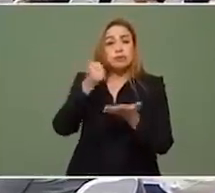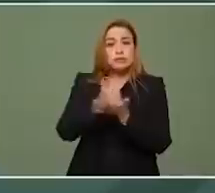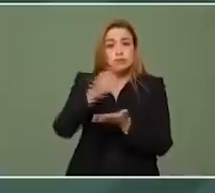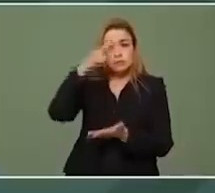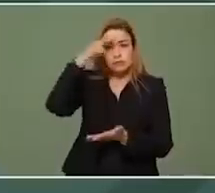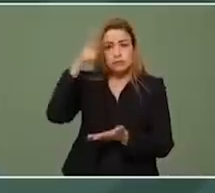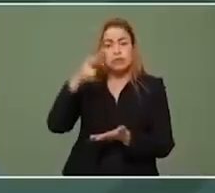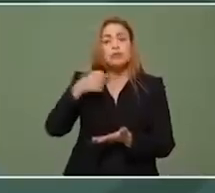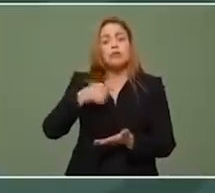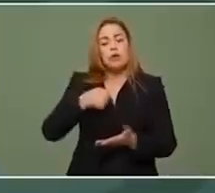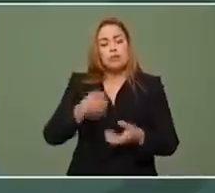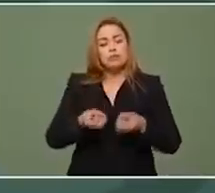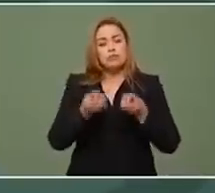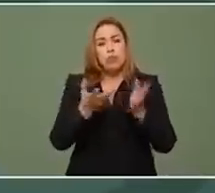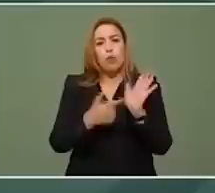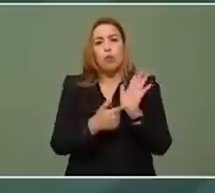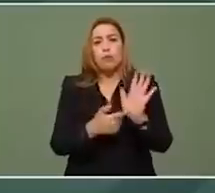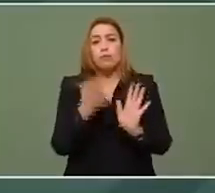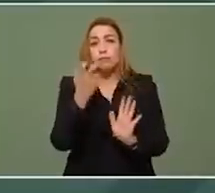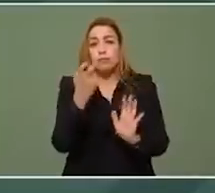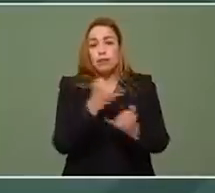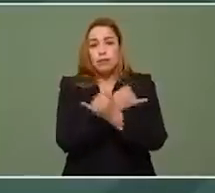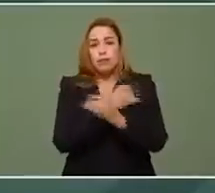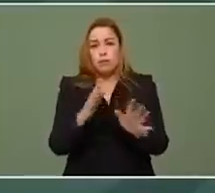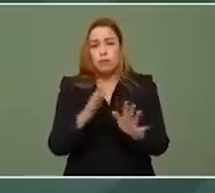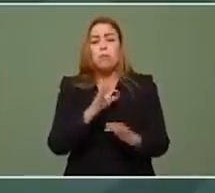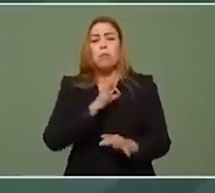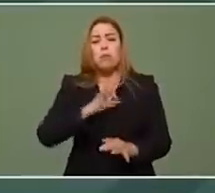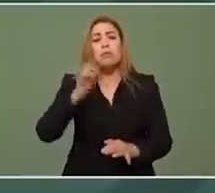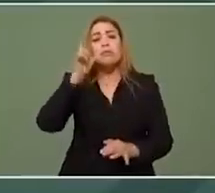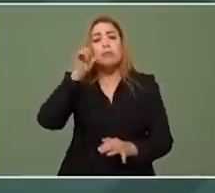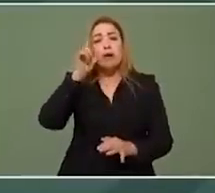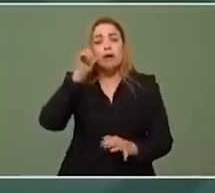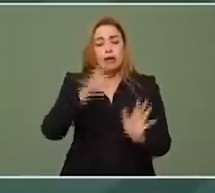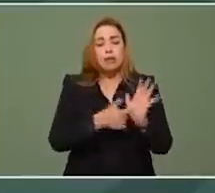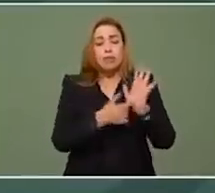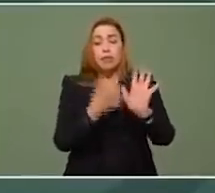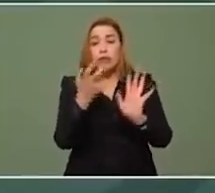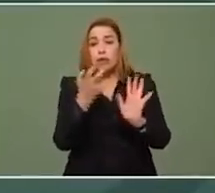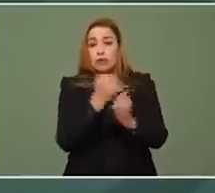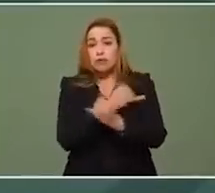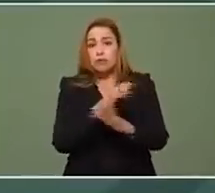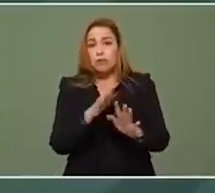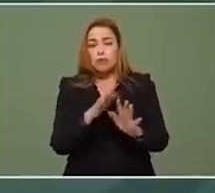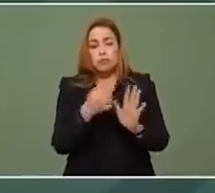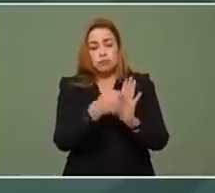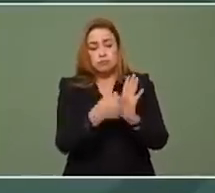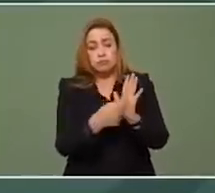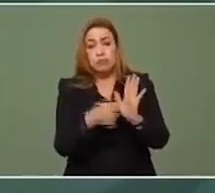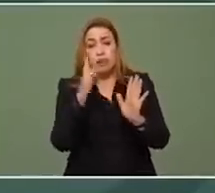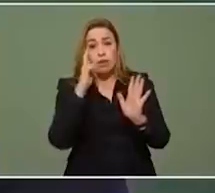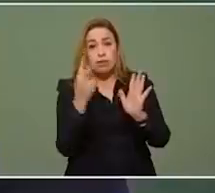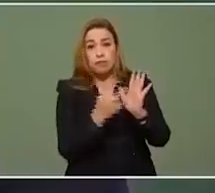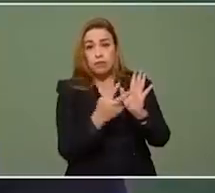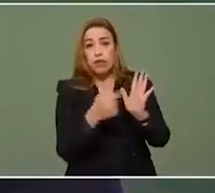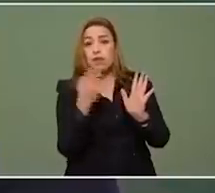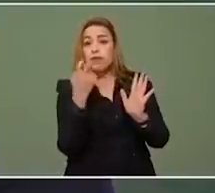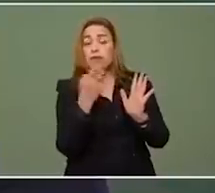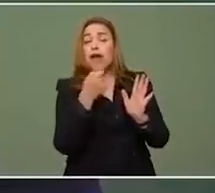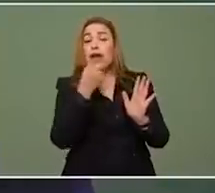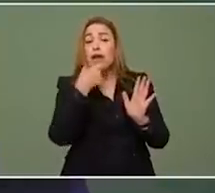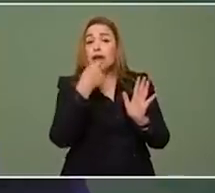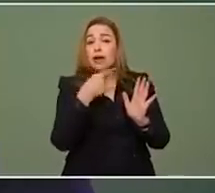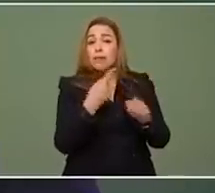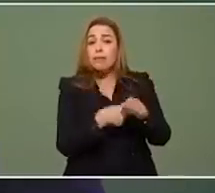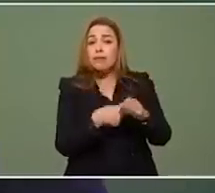puede ser mañana en el caso de medicamentos y posteriormente lo de compras de